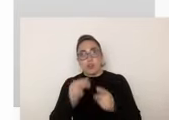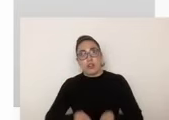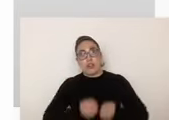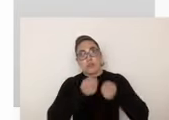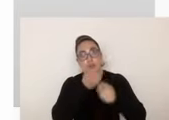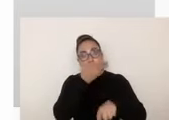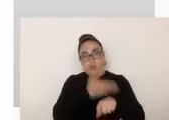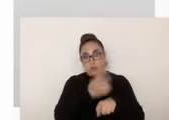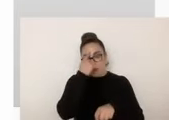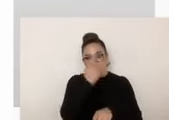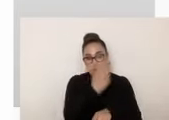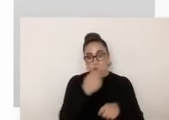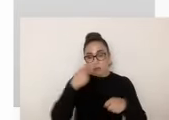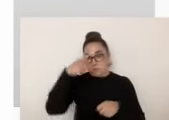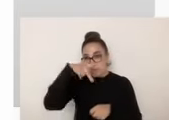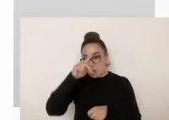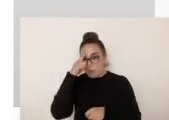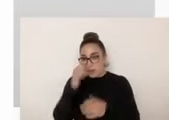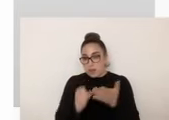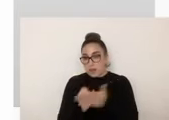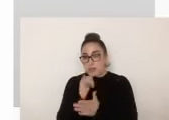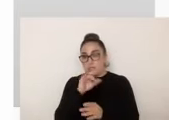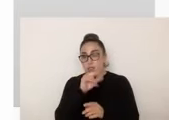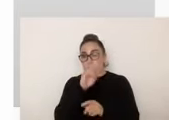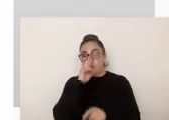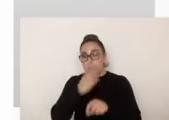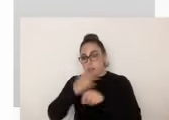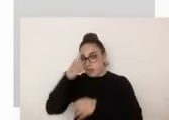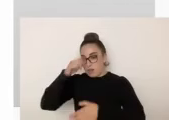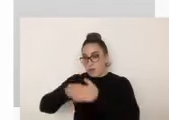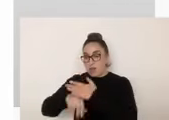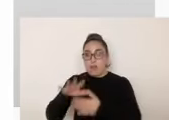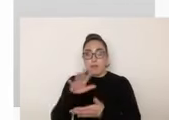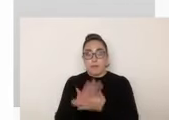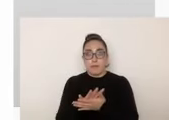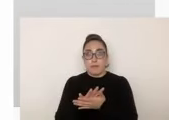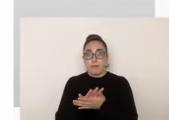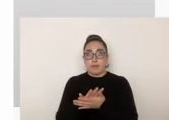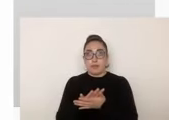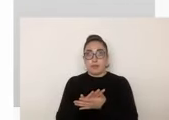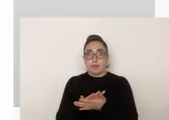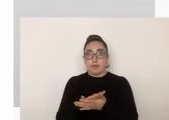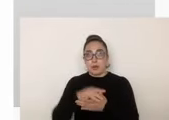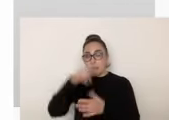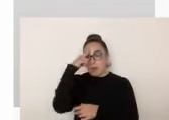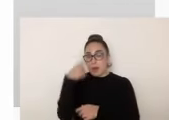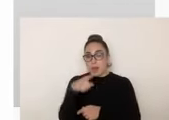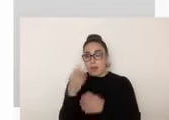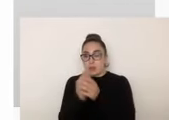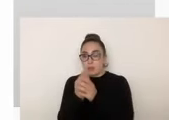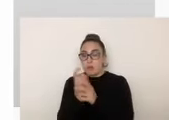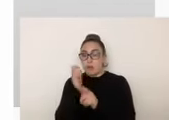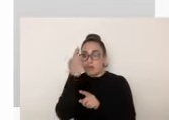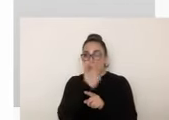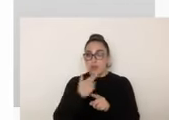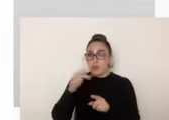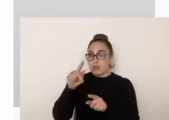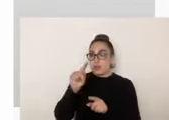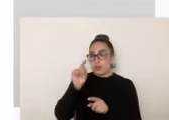pero no para la determinación de responsabilidad penal. Para las teorías éticas areteicas sería todo lo contrario, lo